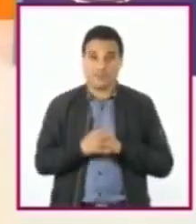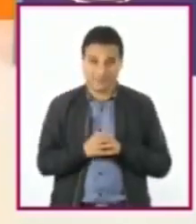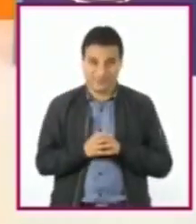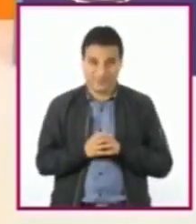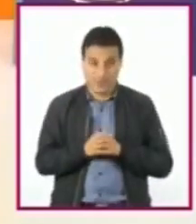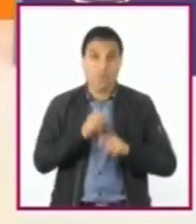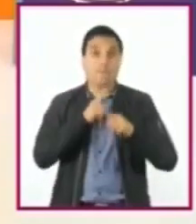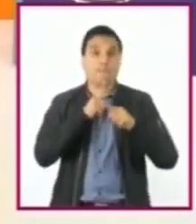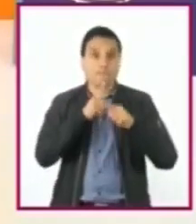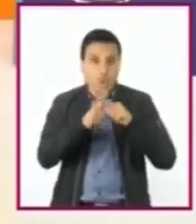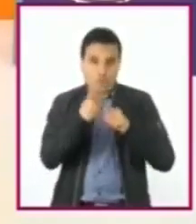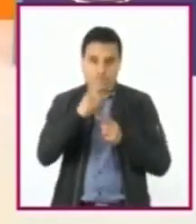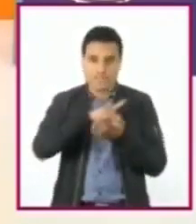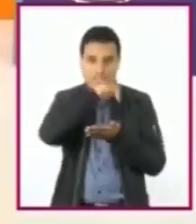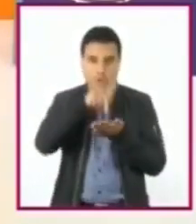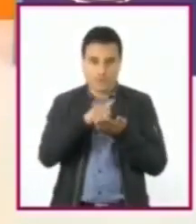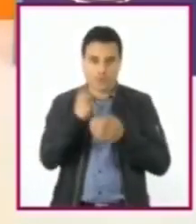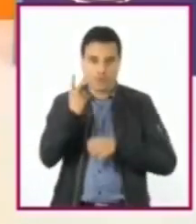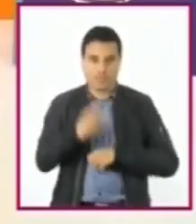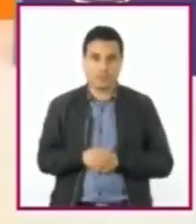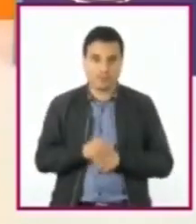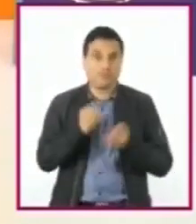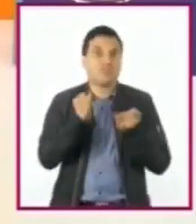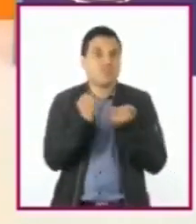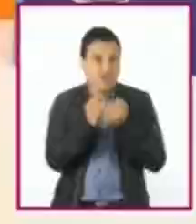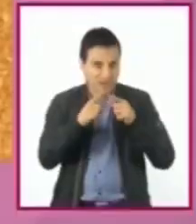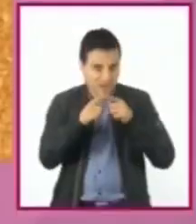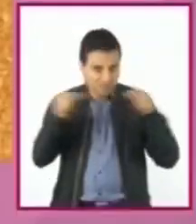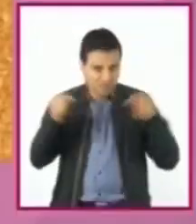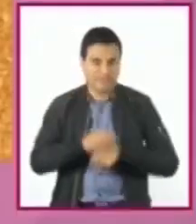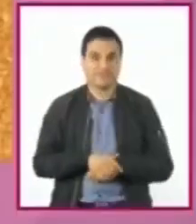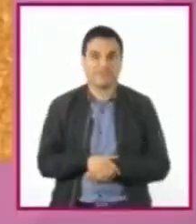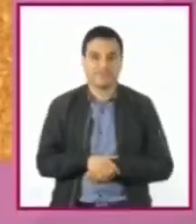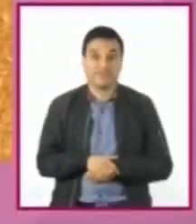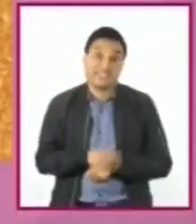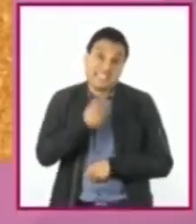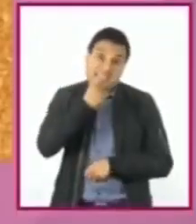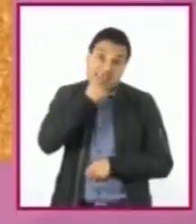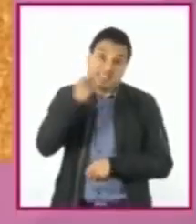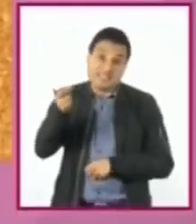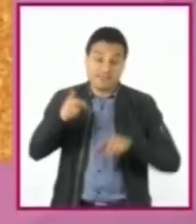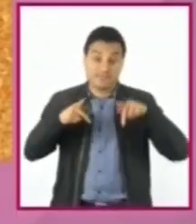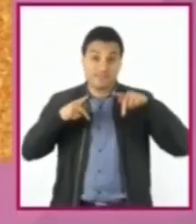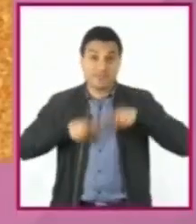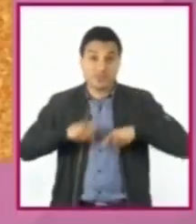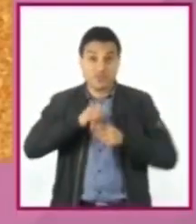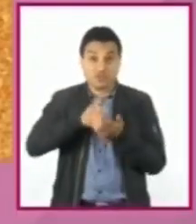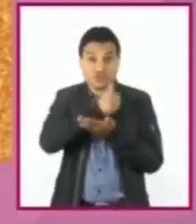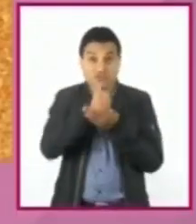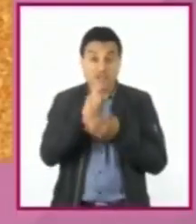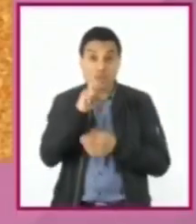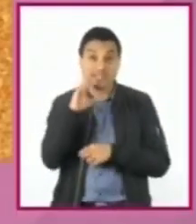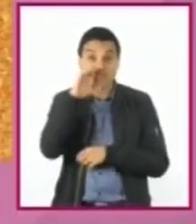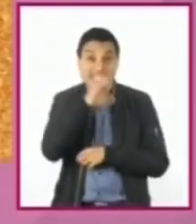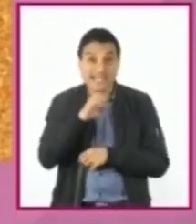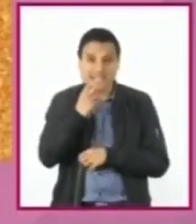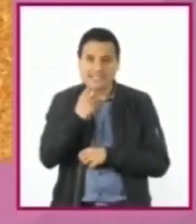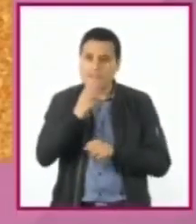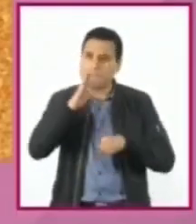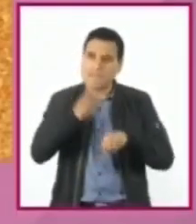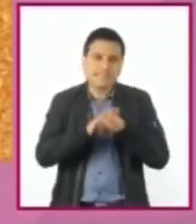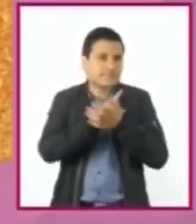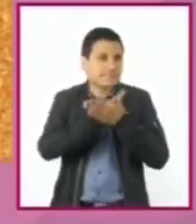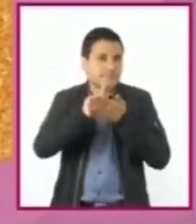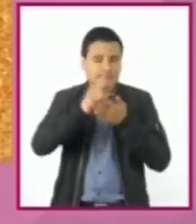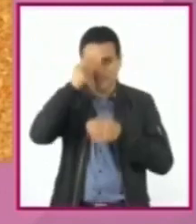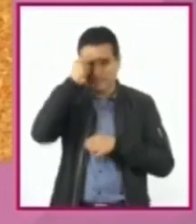habitantes por kilómetro cuadrado, similar a Japón. Se dice que la ciudad de Aguascalientes es la más limpia